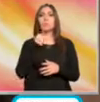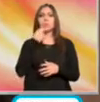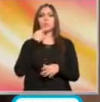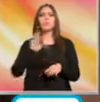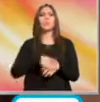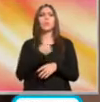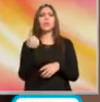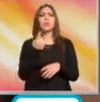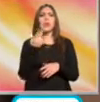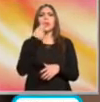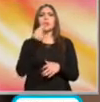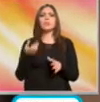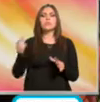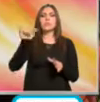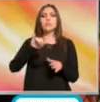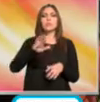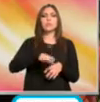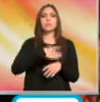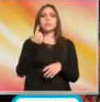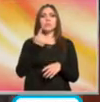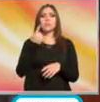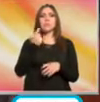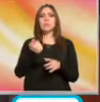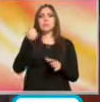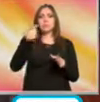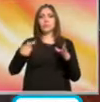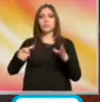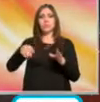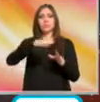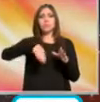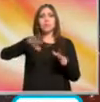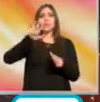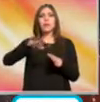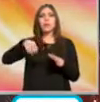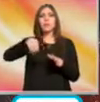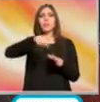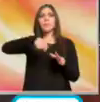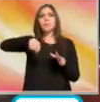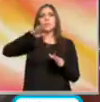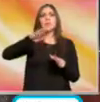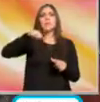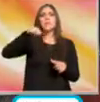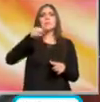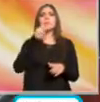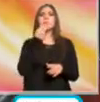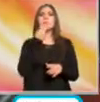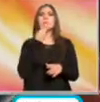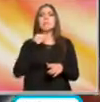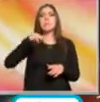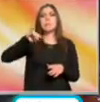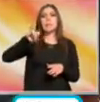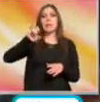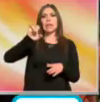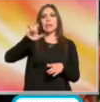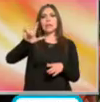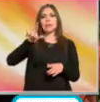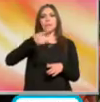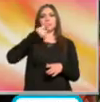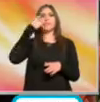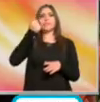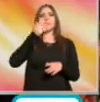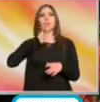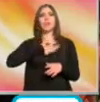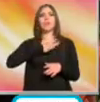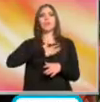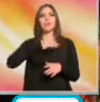Sí, va a ser dulce nuestra reducción y lo Ok. que quiero es que quede como una especie de miel. Muy bien. Sí, ¿verdad? Tosan. Sí, como que aléjense